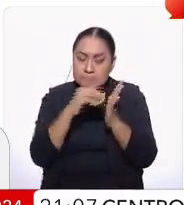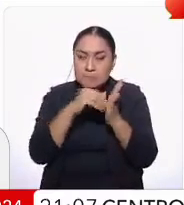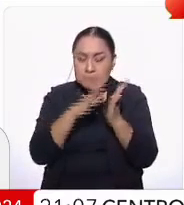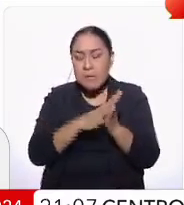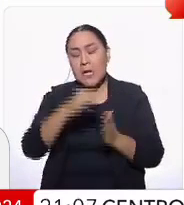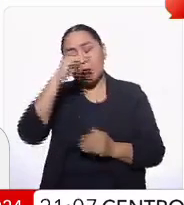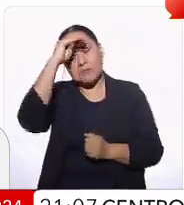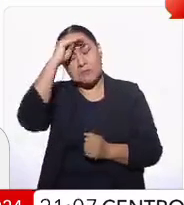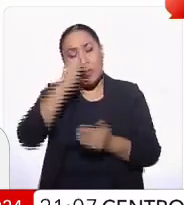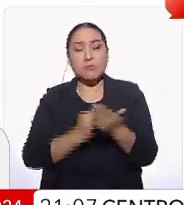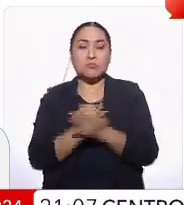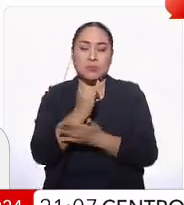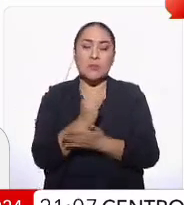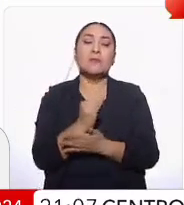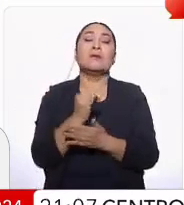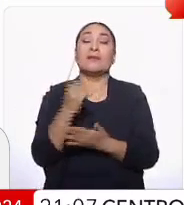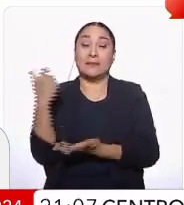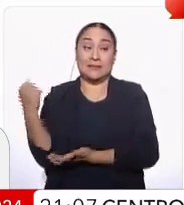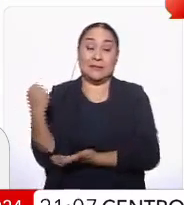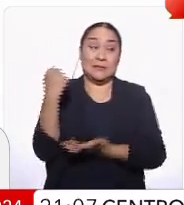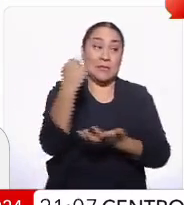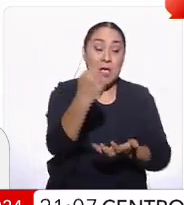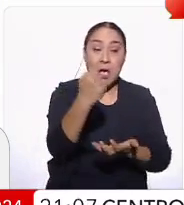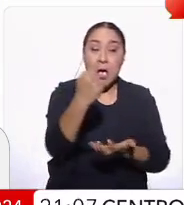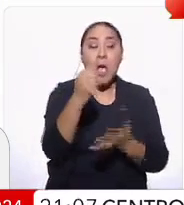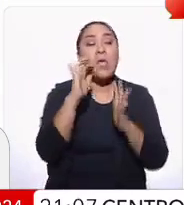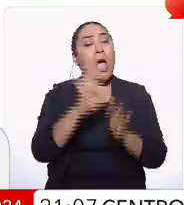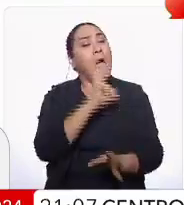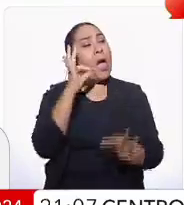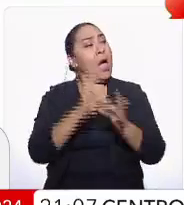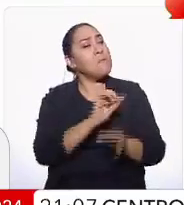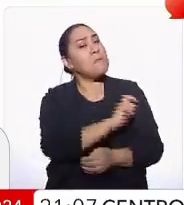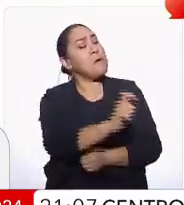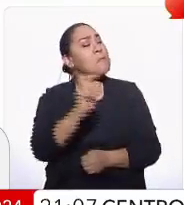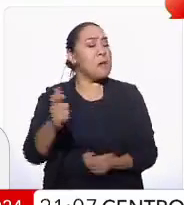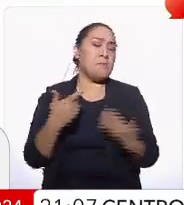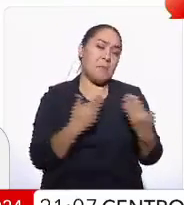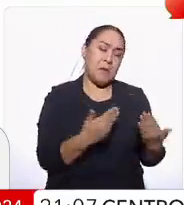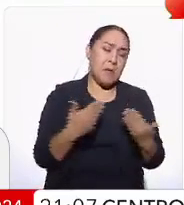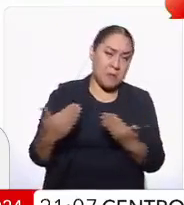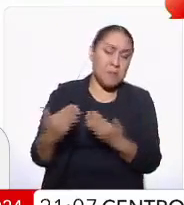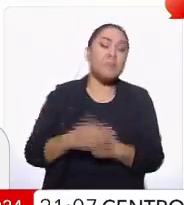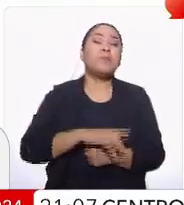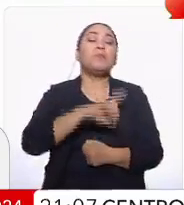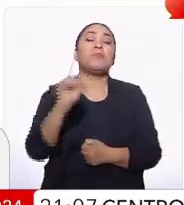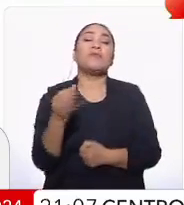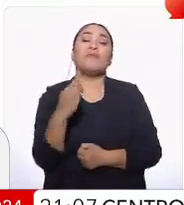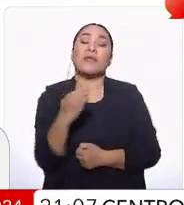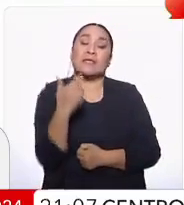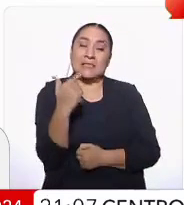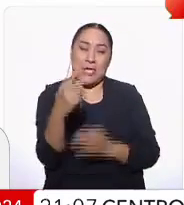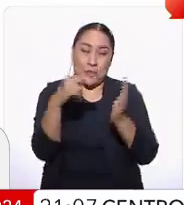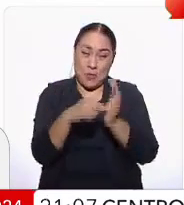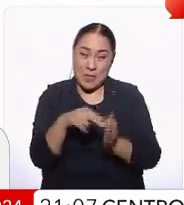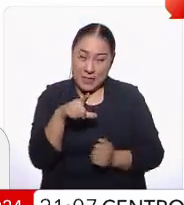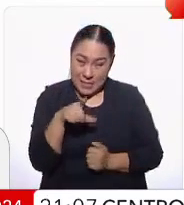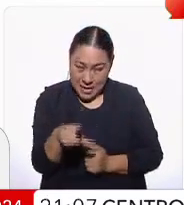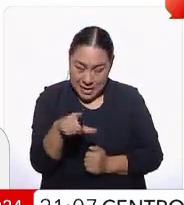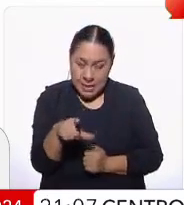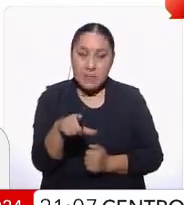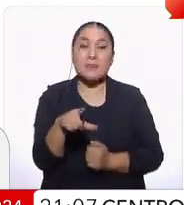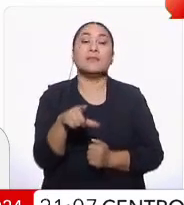que los fines del fideicomiso habían sido cumplidos. El 7 de febrero del 2017